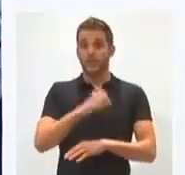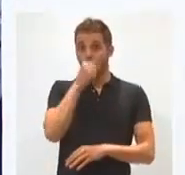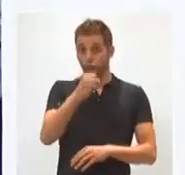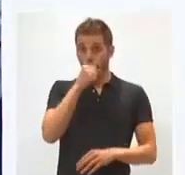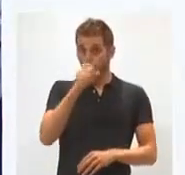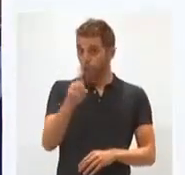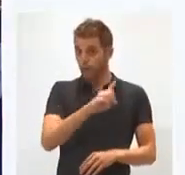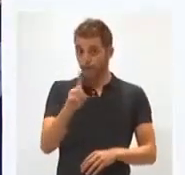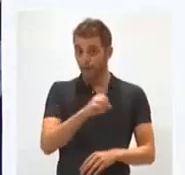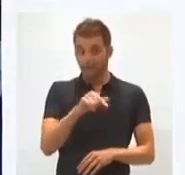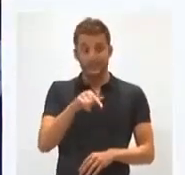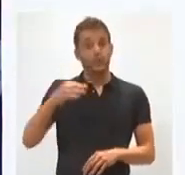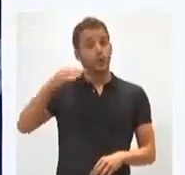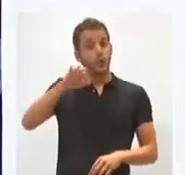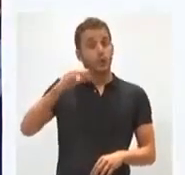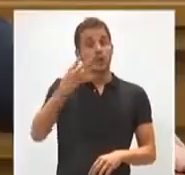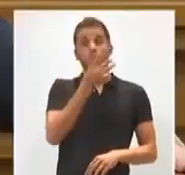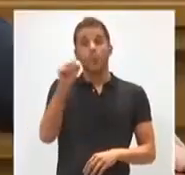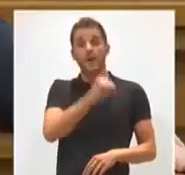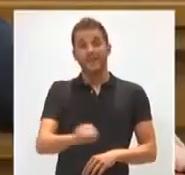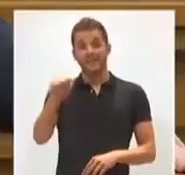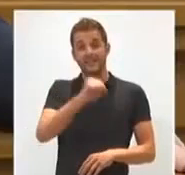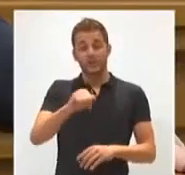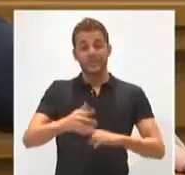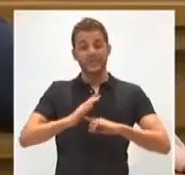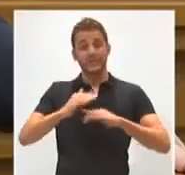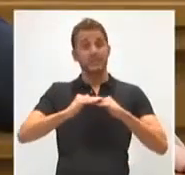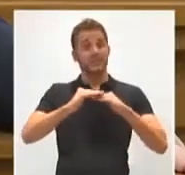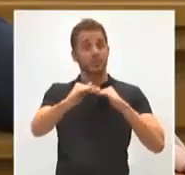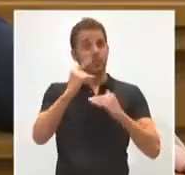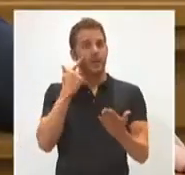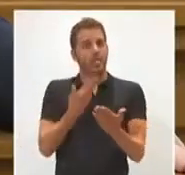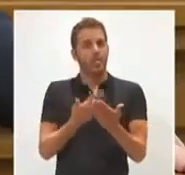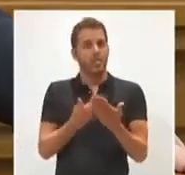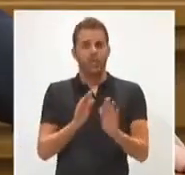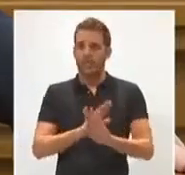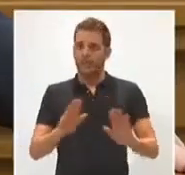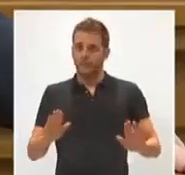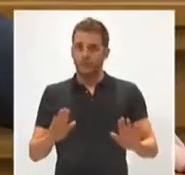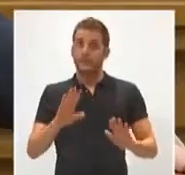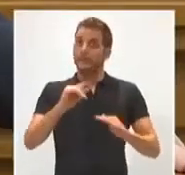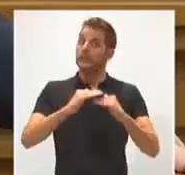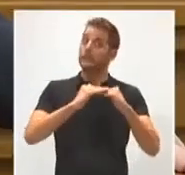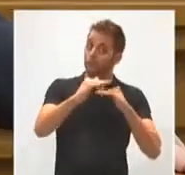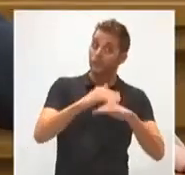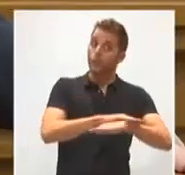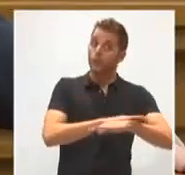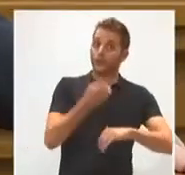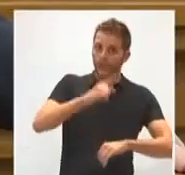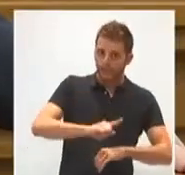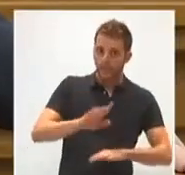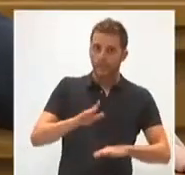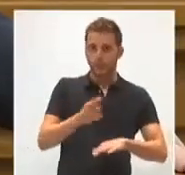partido que a lo largo de 40 años ha demostrado estabilidad en estas regiones y el que la puede garantizar si estabilidad también en el gobierno claro que llevamos mucho tiempo